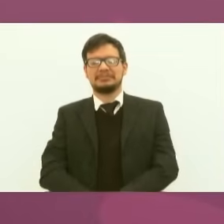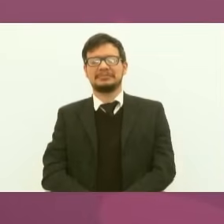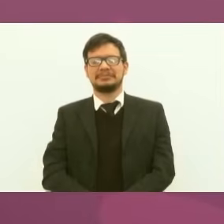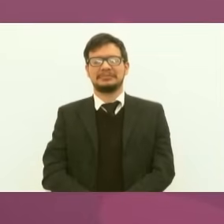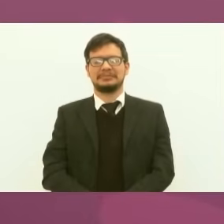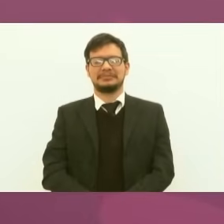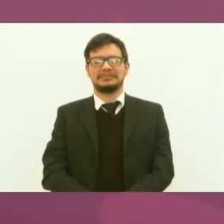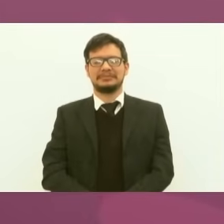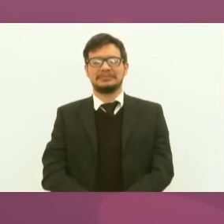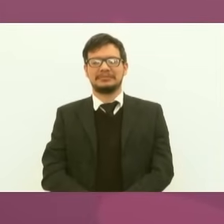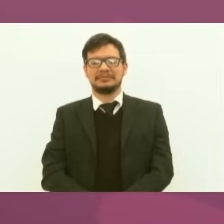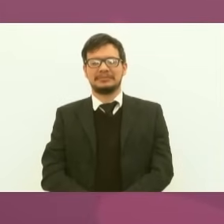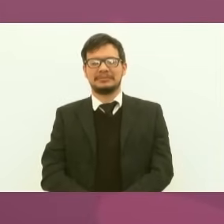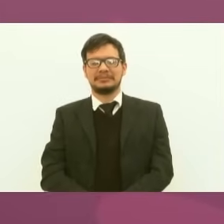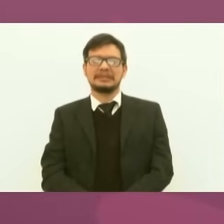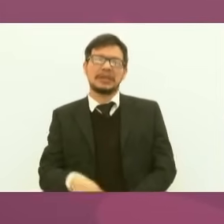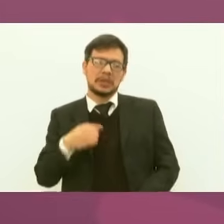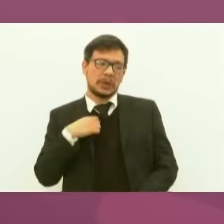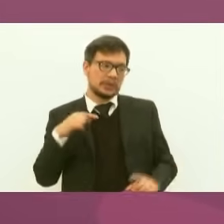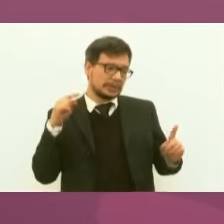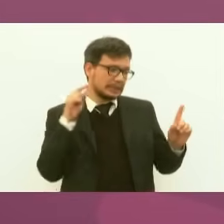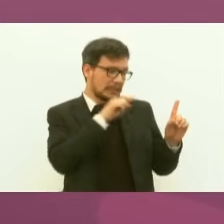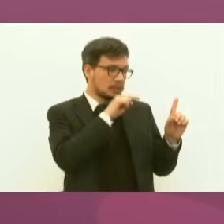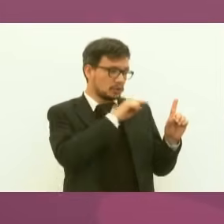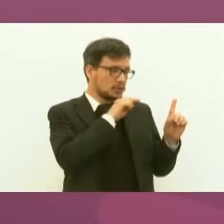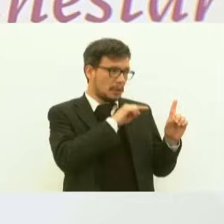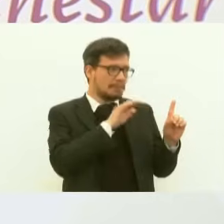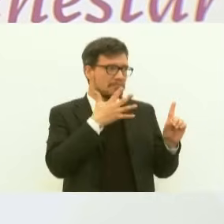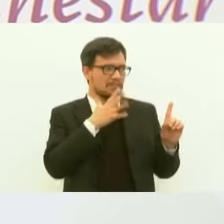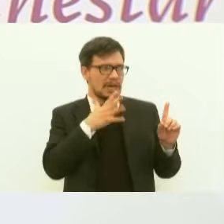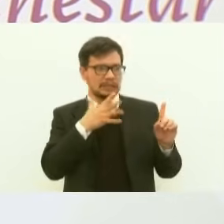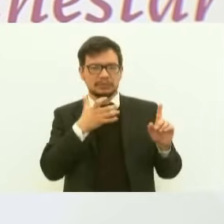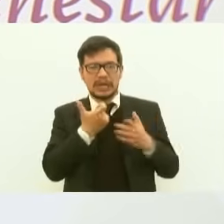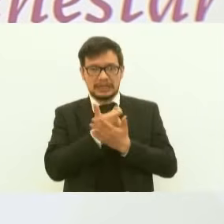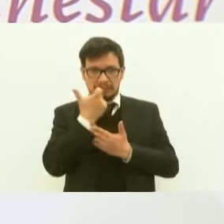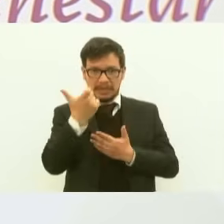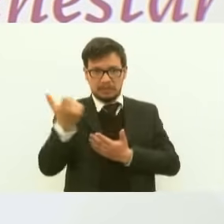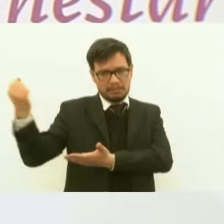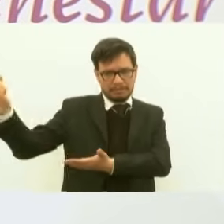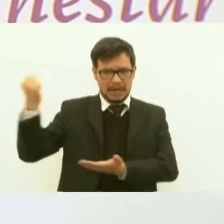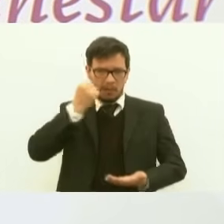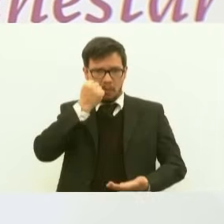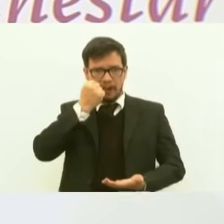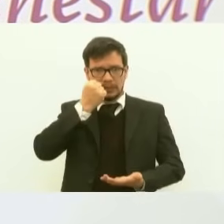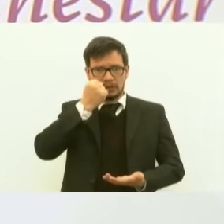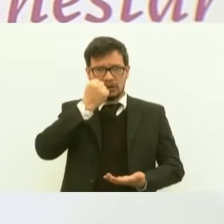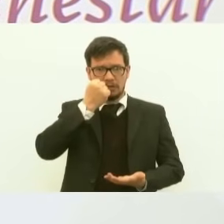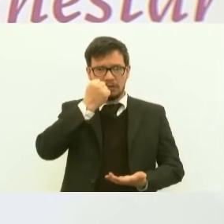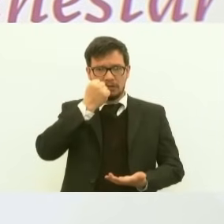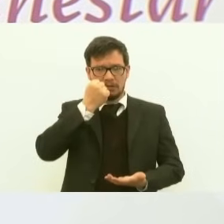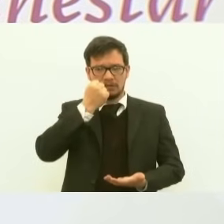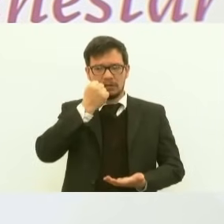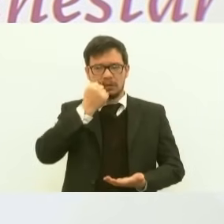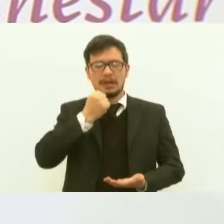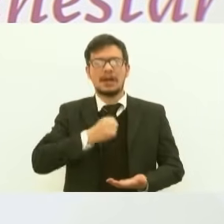a decir lo que representa. ¿Saben cuánto es el presupuesto nacional este año?